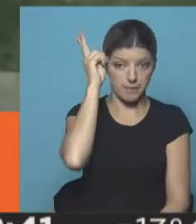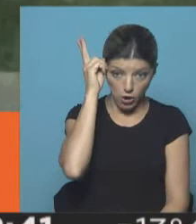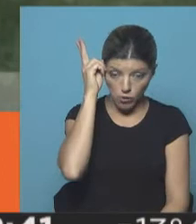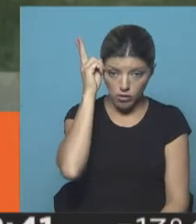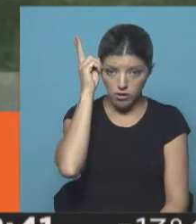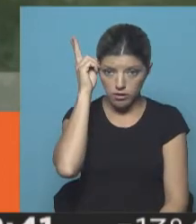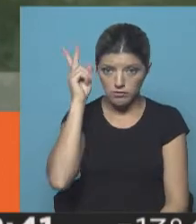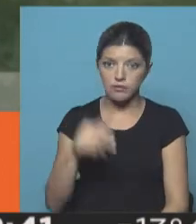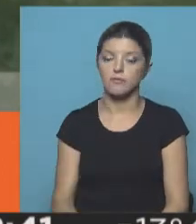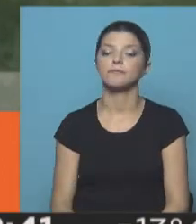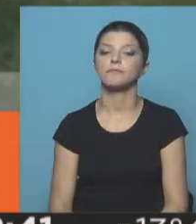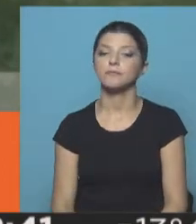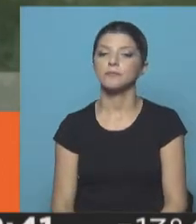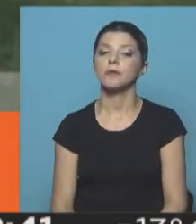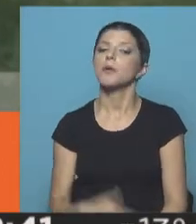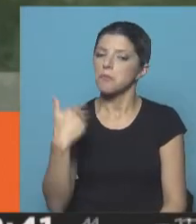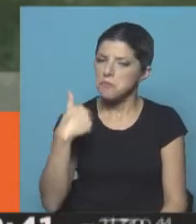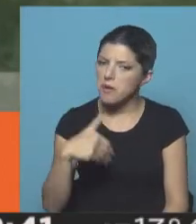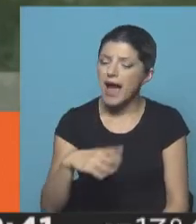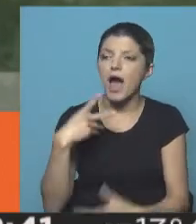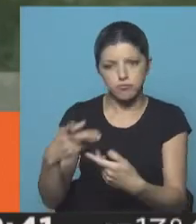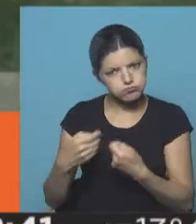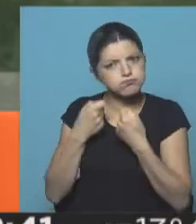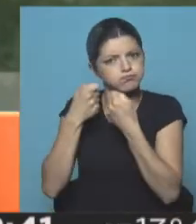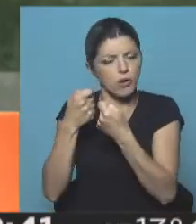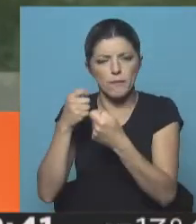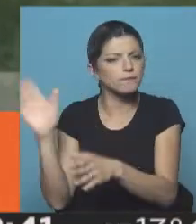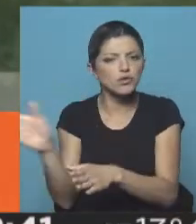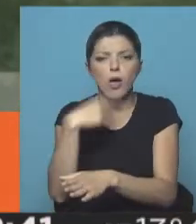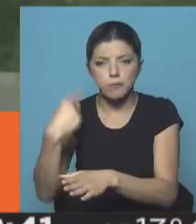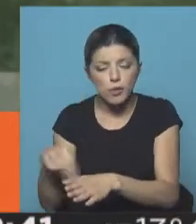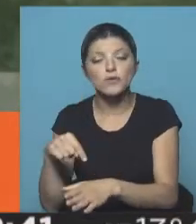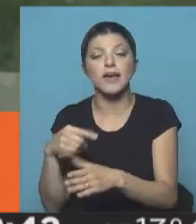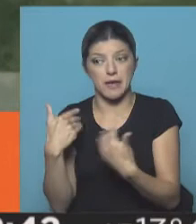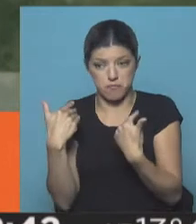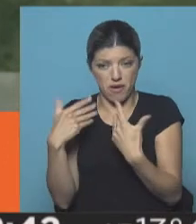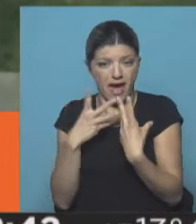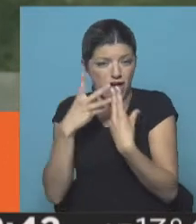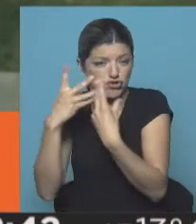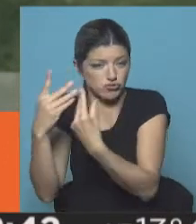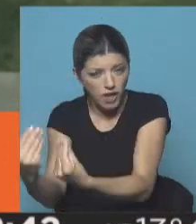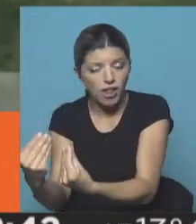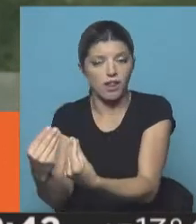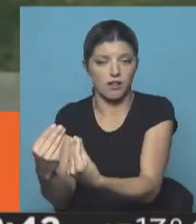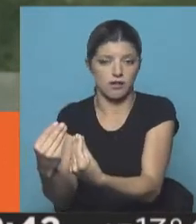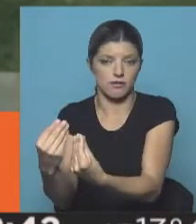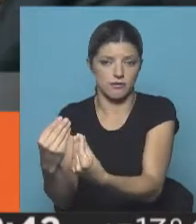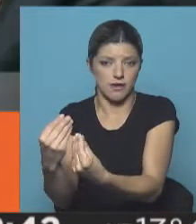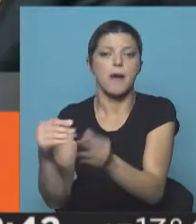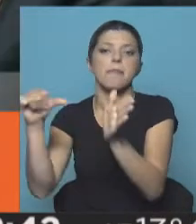disposición para realizar todos los esfuerzos necesarios que puedan ayudar a nuestros